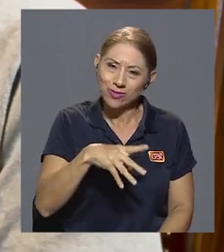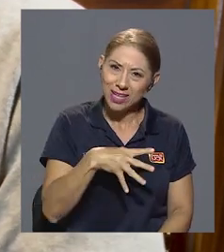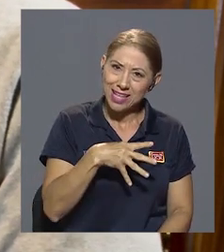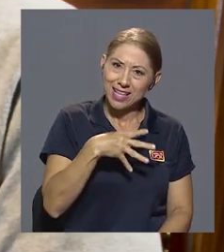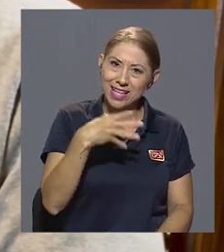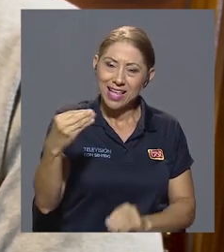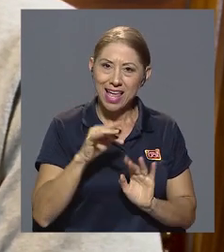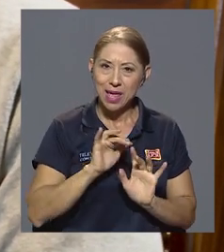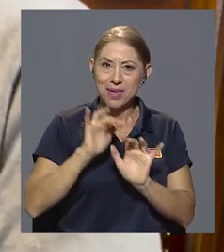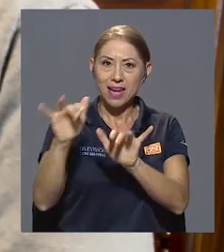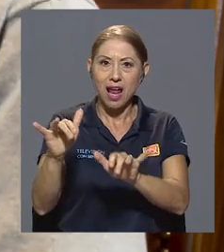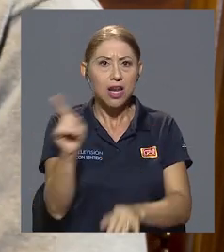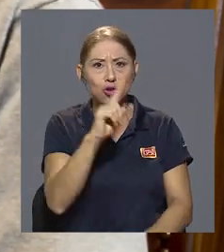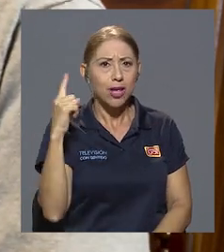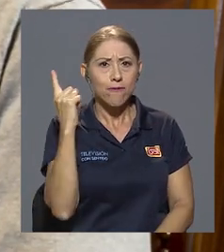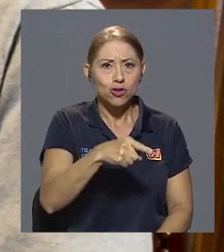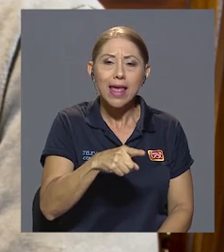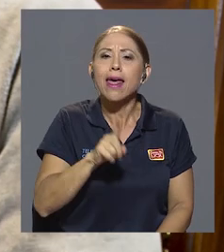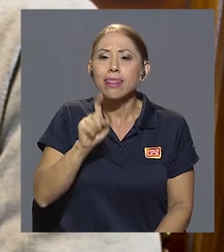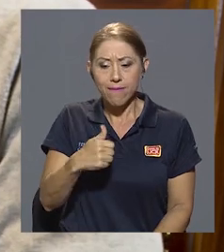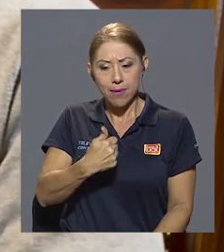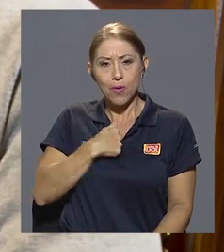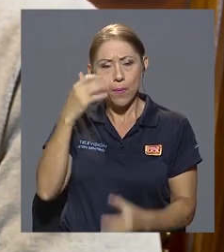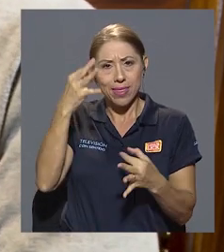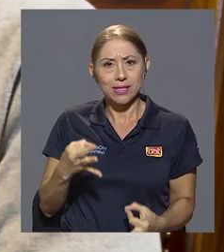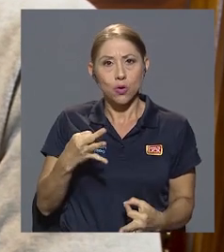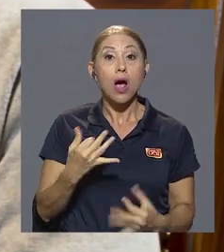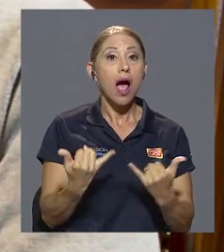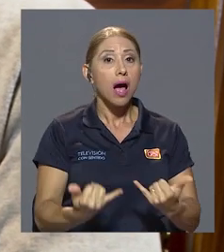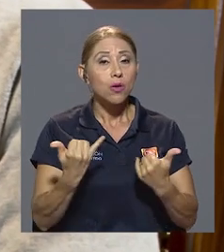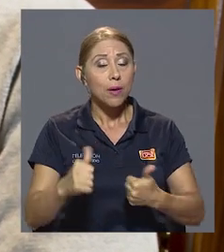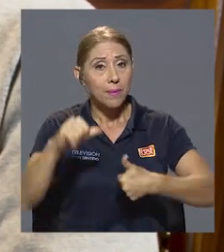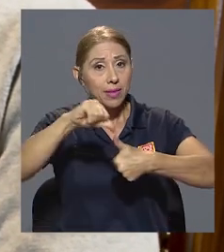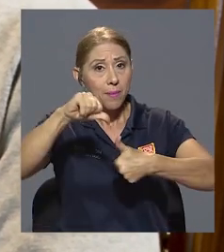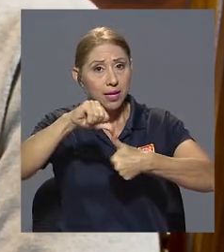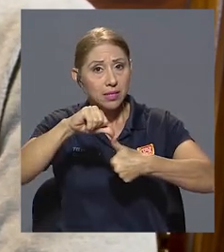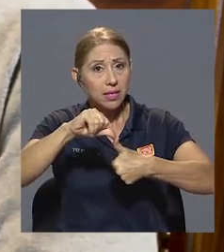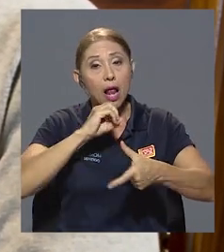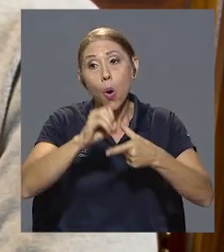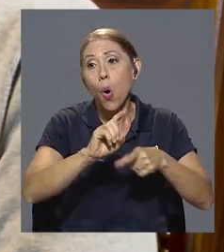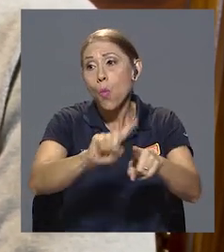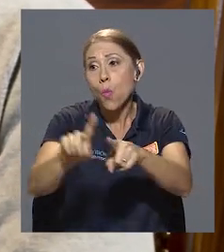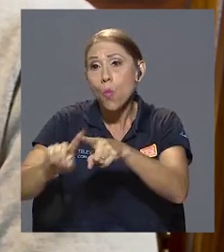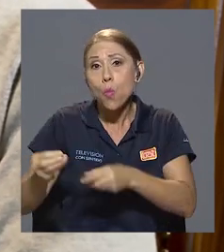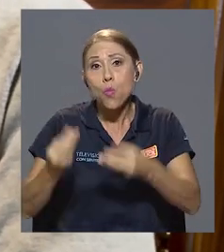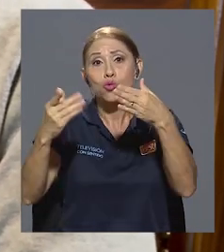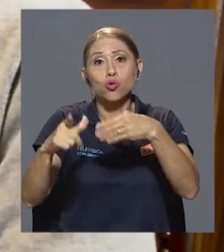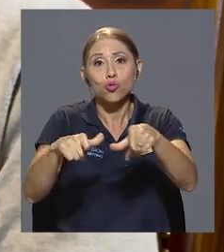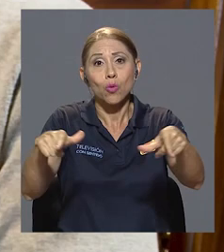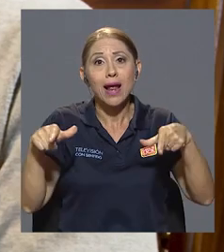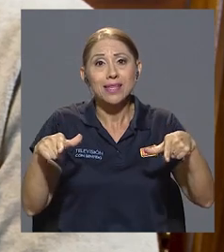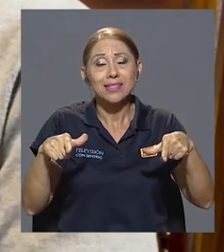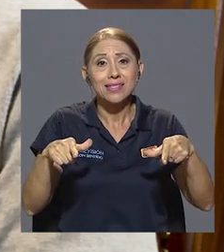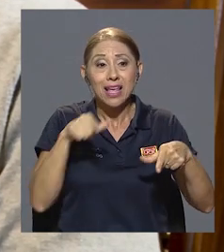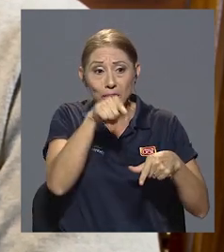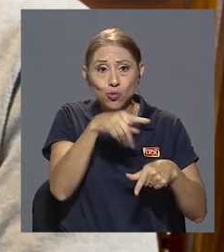sino que sea electiva hoy en día en américa central en muchos lugares migran es una obligación no es